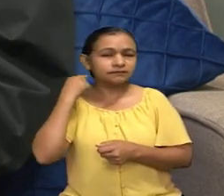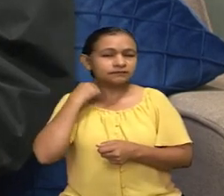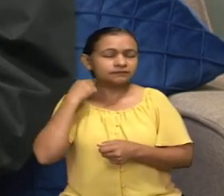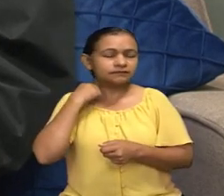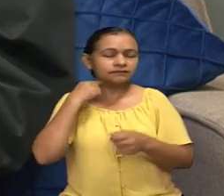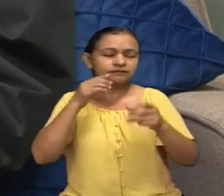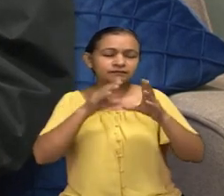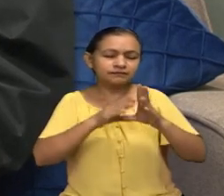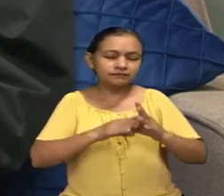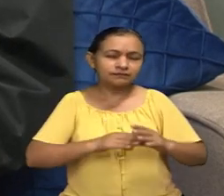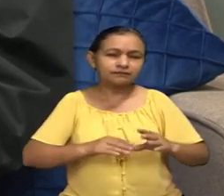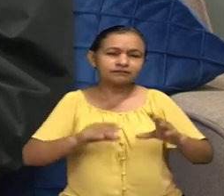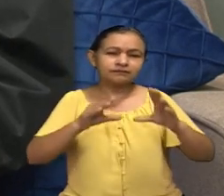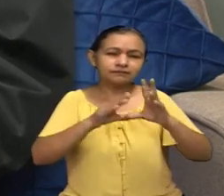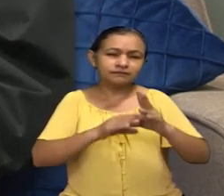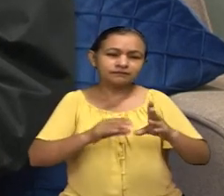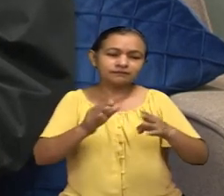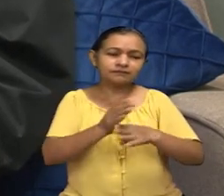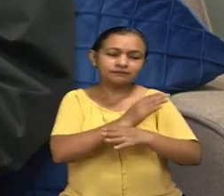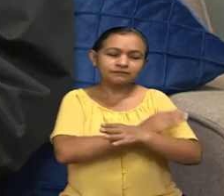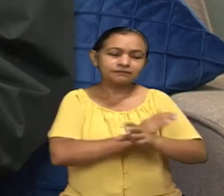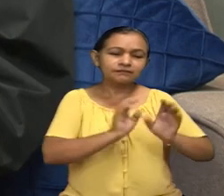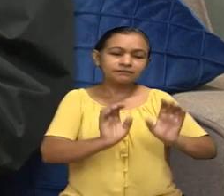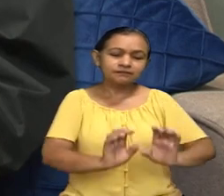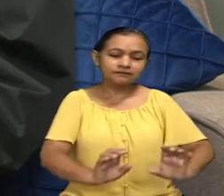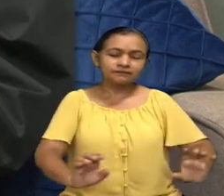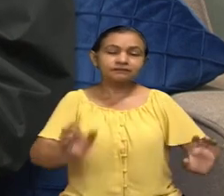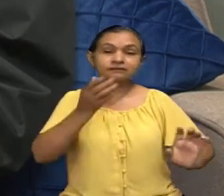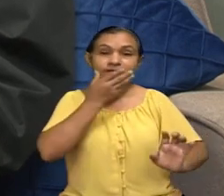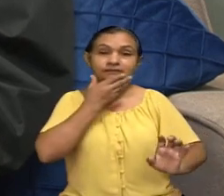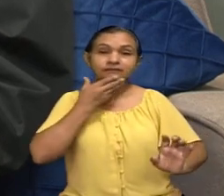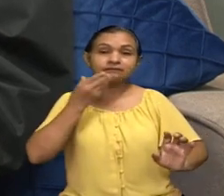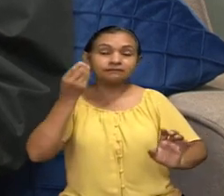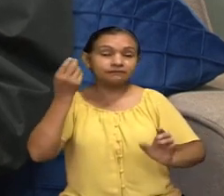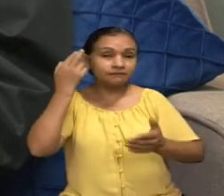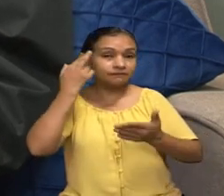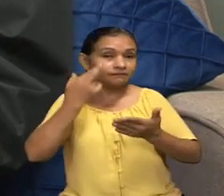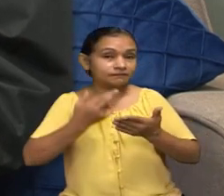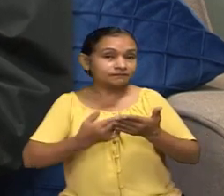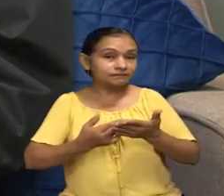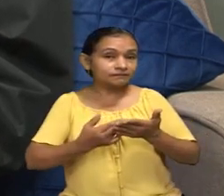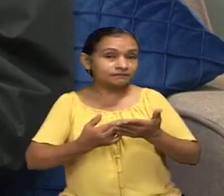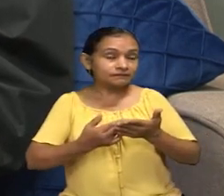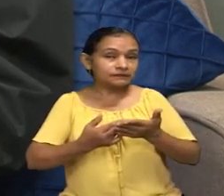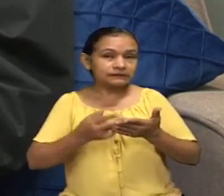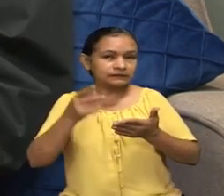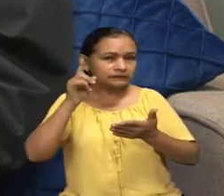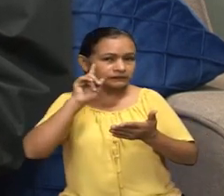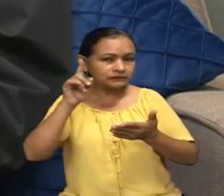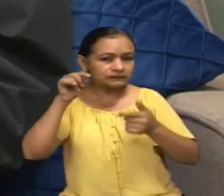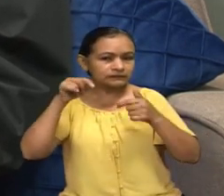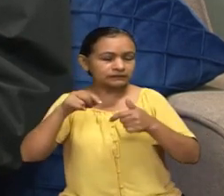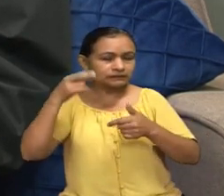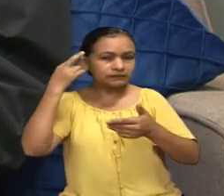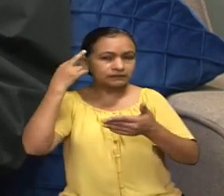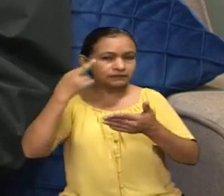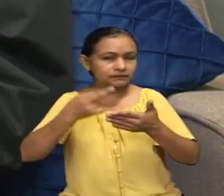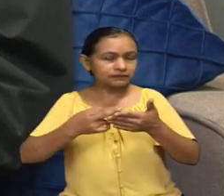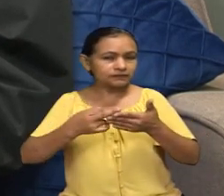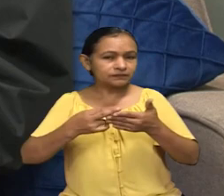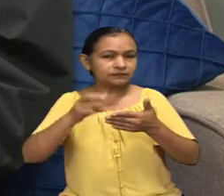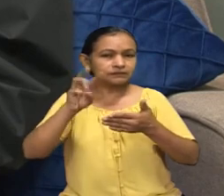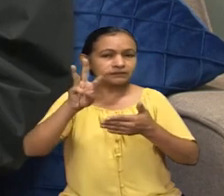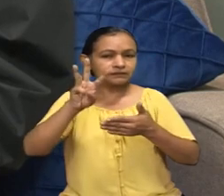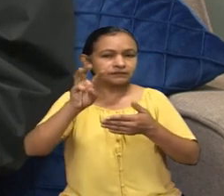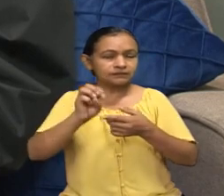narrando cómo eran cuando eran niños, cuando eran adolescentes, y la memoria corta se va. Es decir, pueden recordar lo que pasó hace